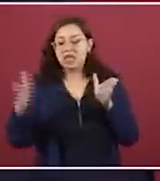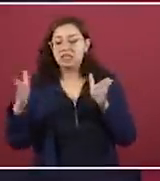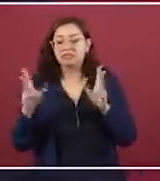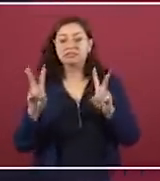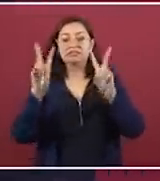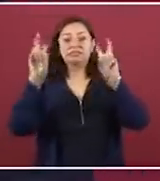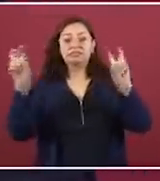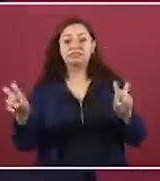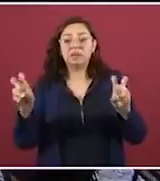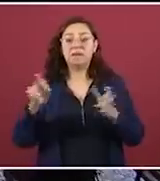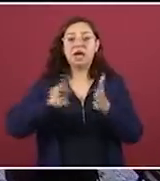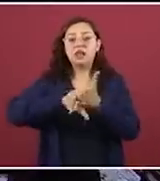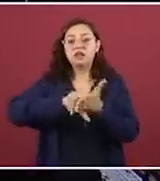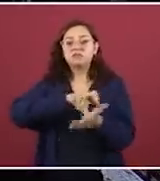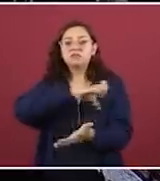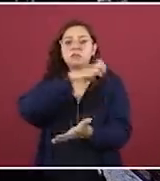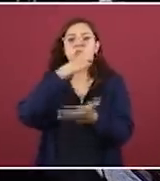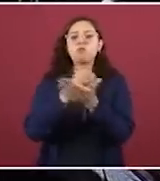República Restaurada,